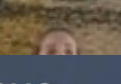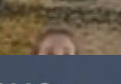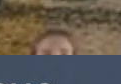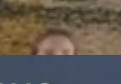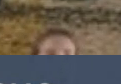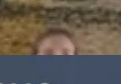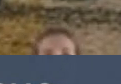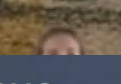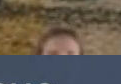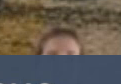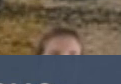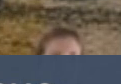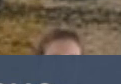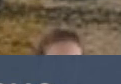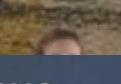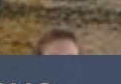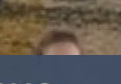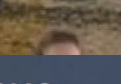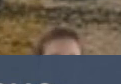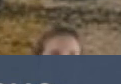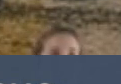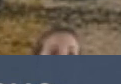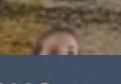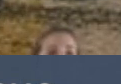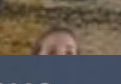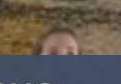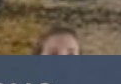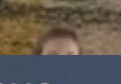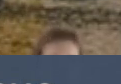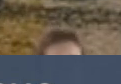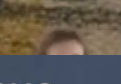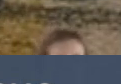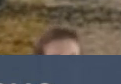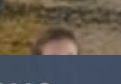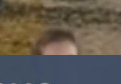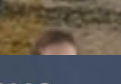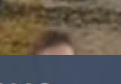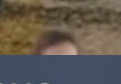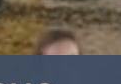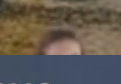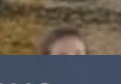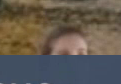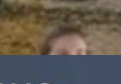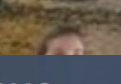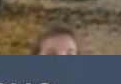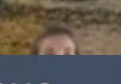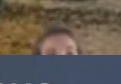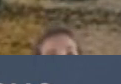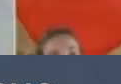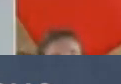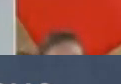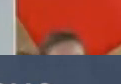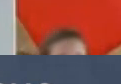del gobierno que los vulnere. Y por lo tanto ahí nosotros como Estado no vamos a hacer distinciones. Yo como presidente de Chile no voy a hacer